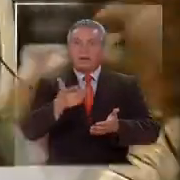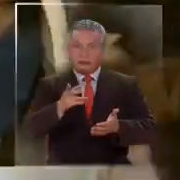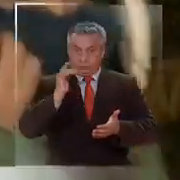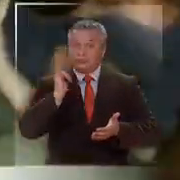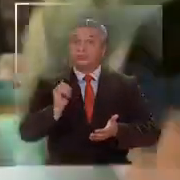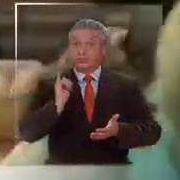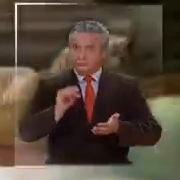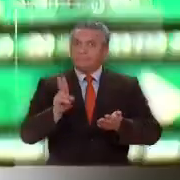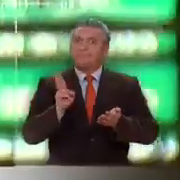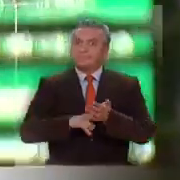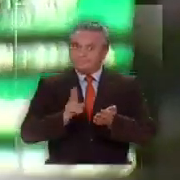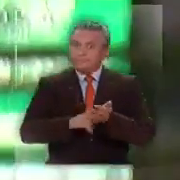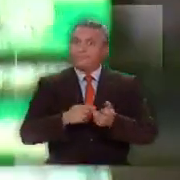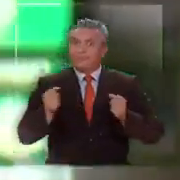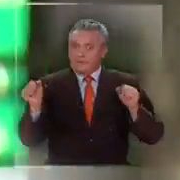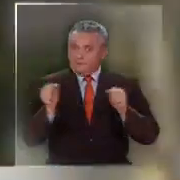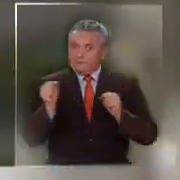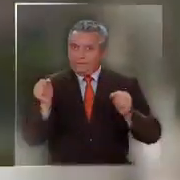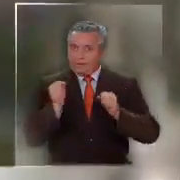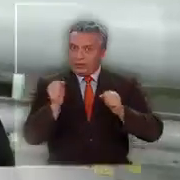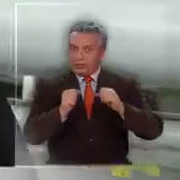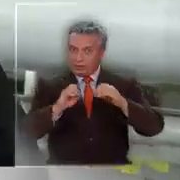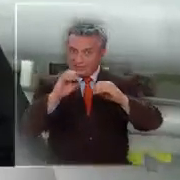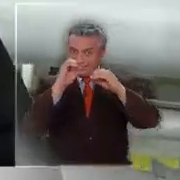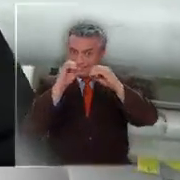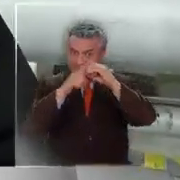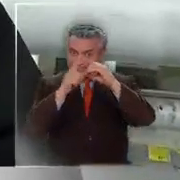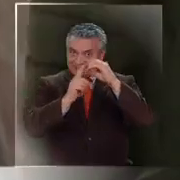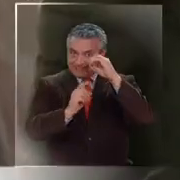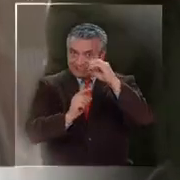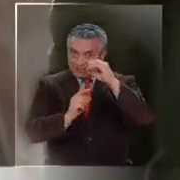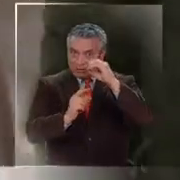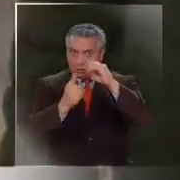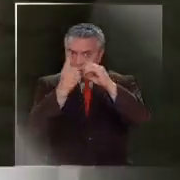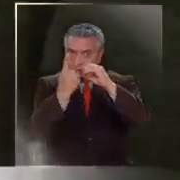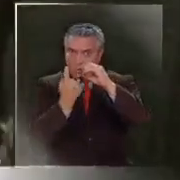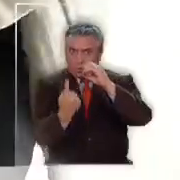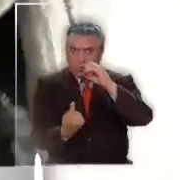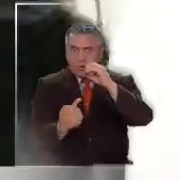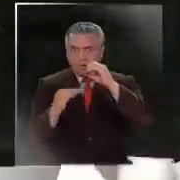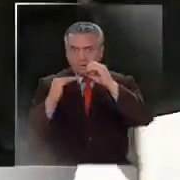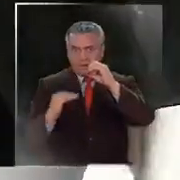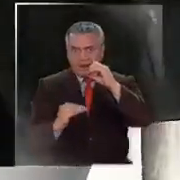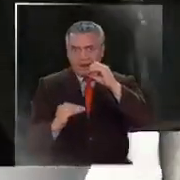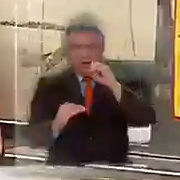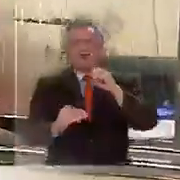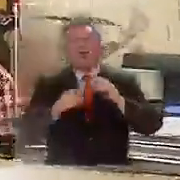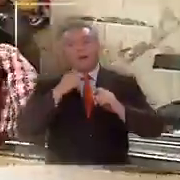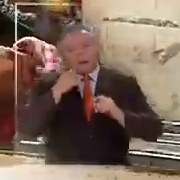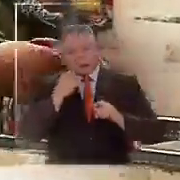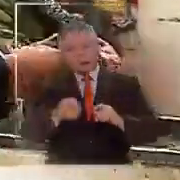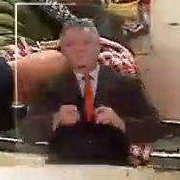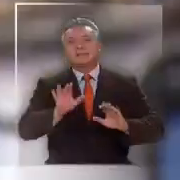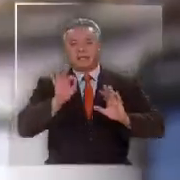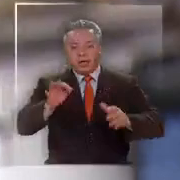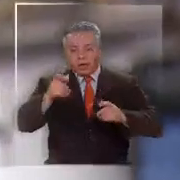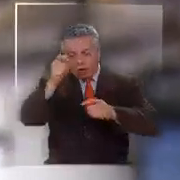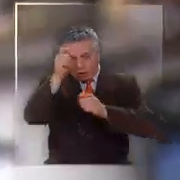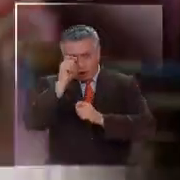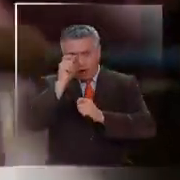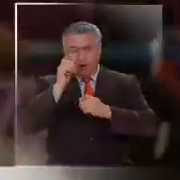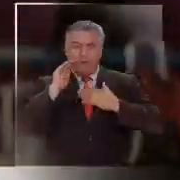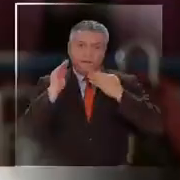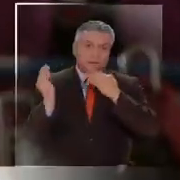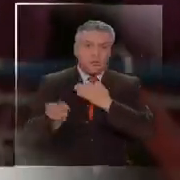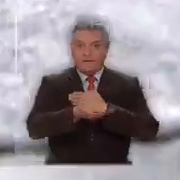hacía frío. Un grado bajo cero a esa hora. La capital despertó helada. Gorros, bufandas, parcas. ¿Con qué